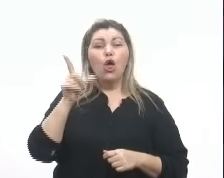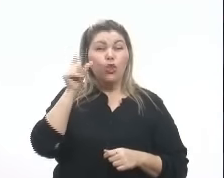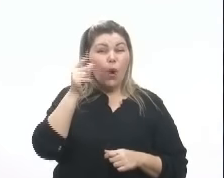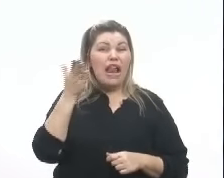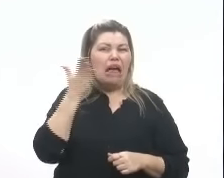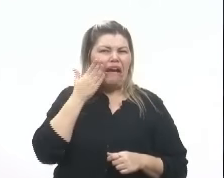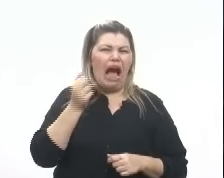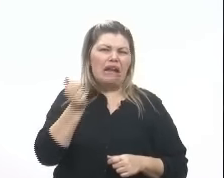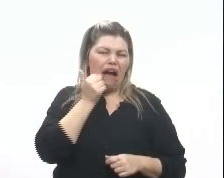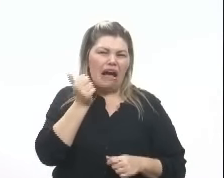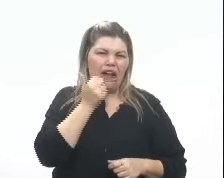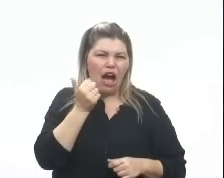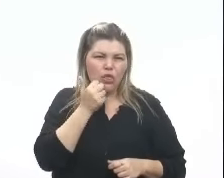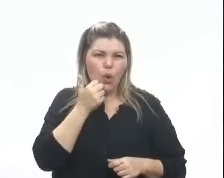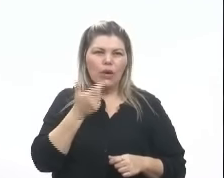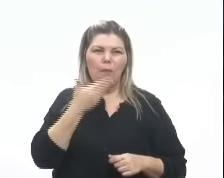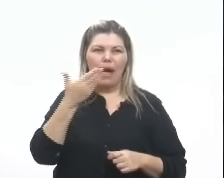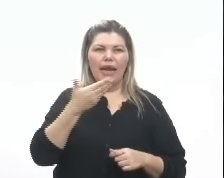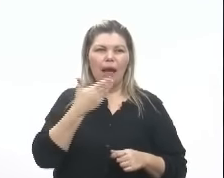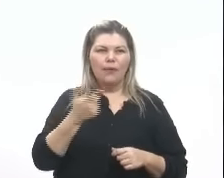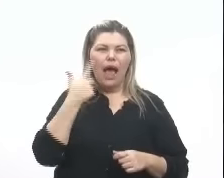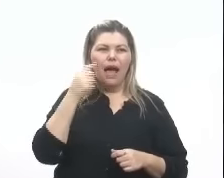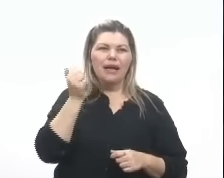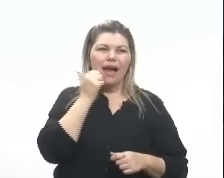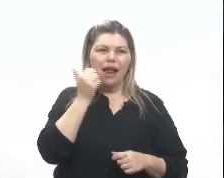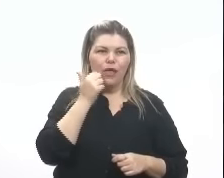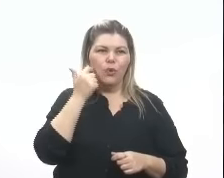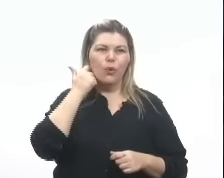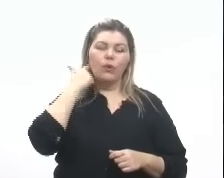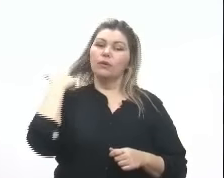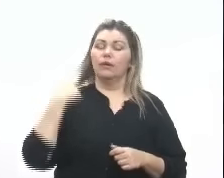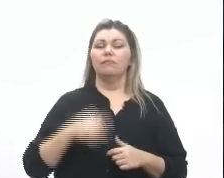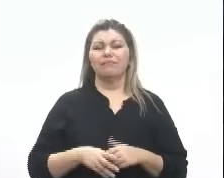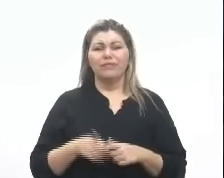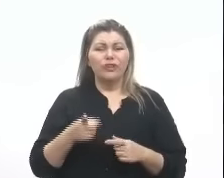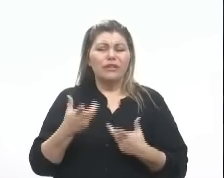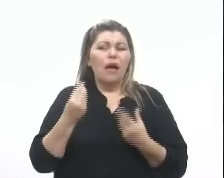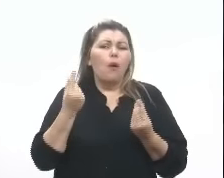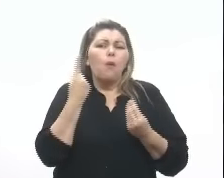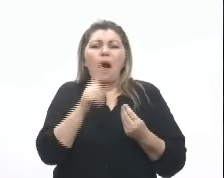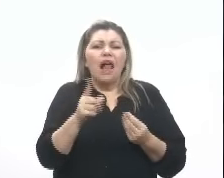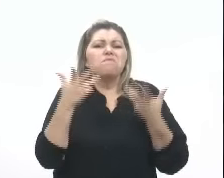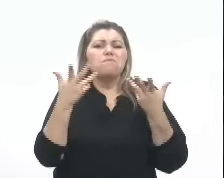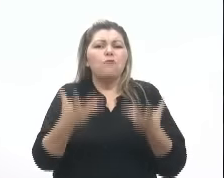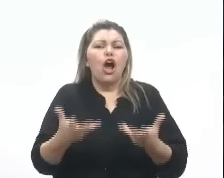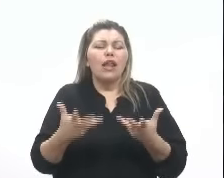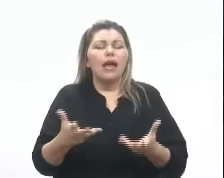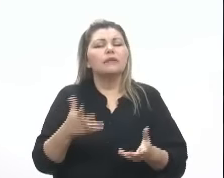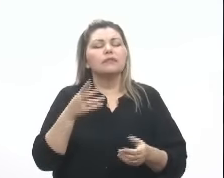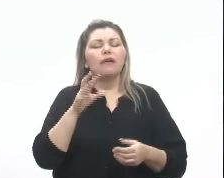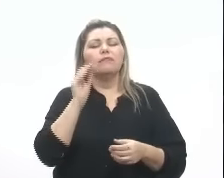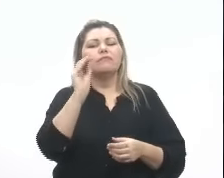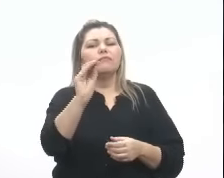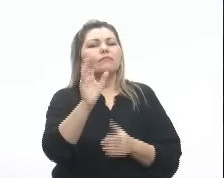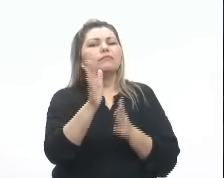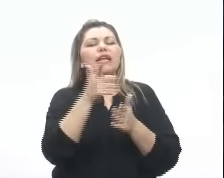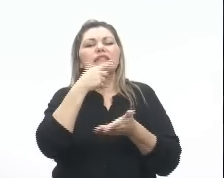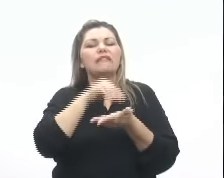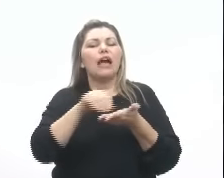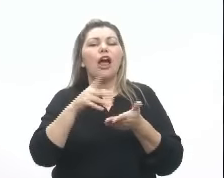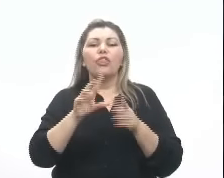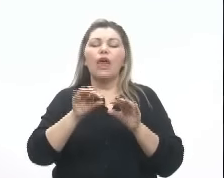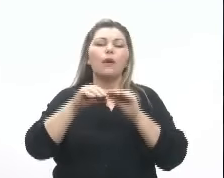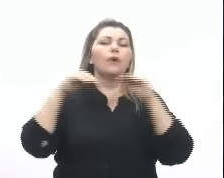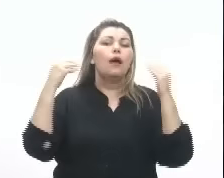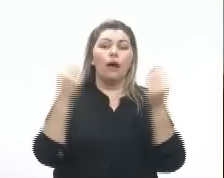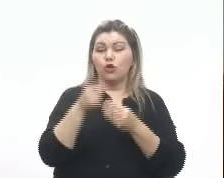para hablar del tema. Para no la cara solamente. Entonces, ¿qué le molesta? Vaya redondeando, por favor, senador Mendoza. No.